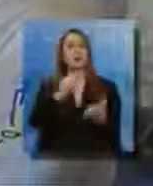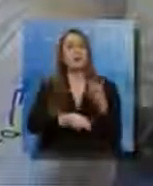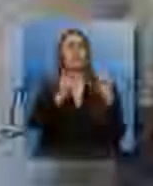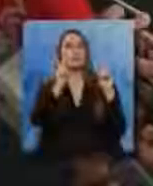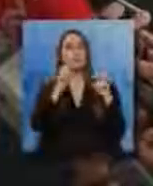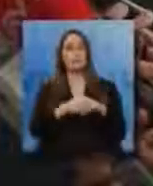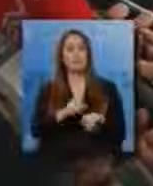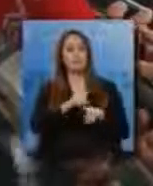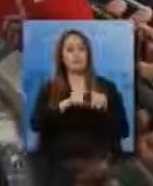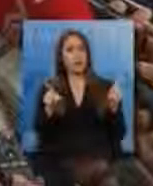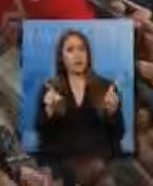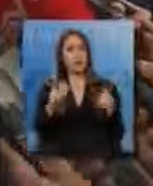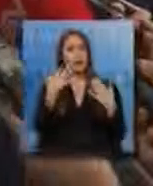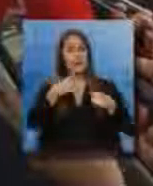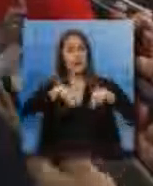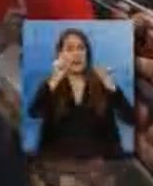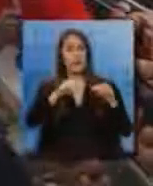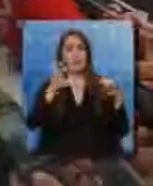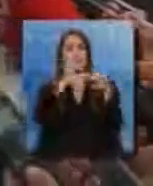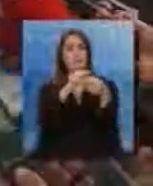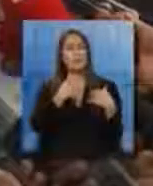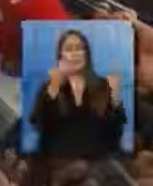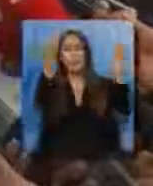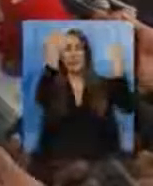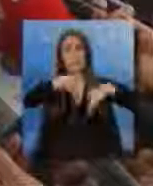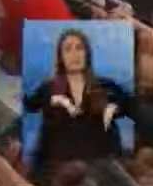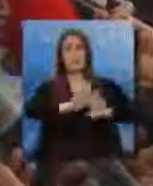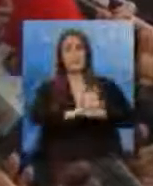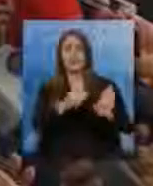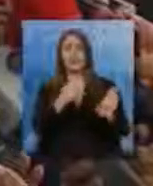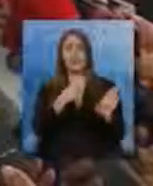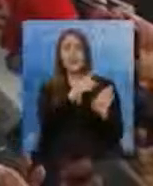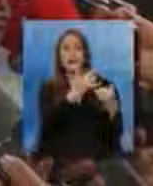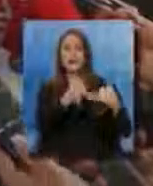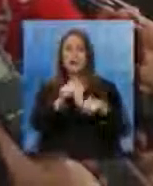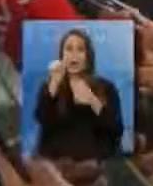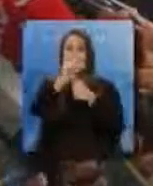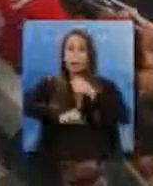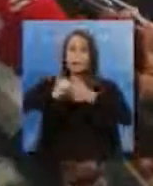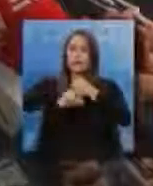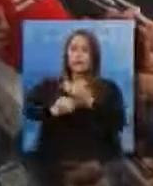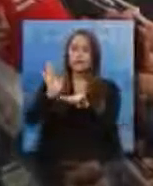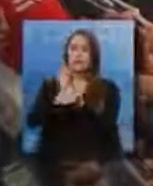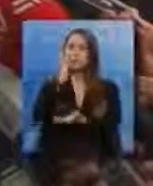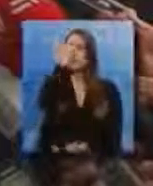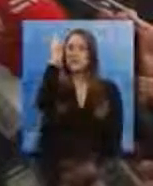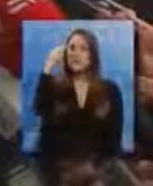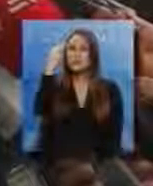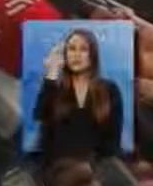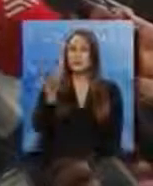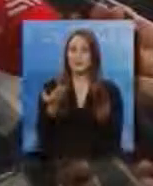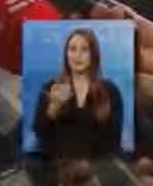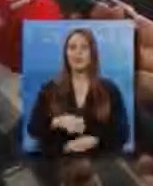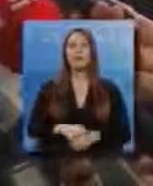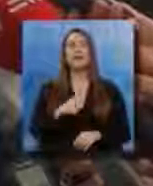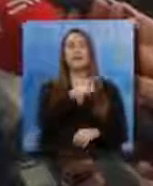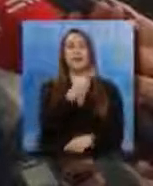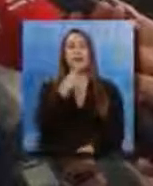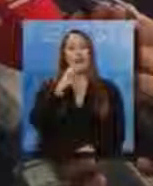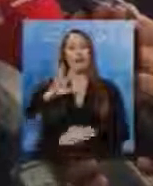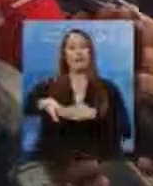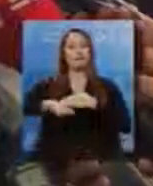haberse terminado el convenio con la Clínica Panamericana, siguió operando a los pacientes del IES. Y claro, argumentan,